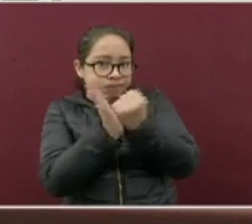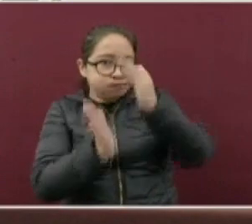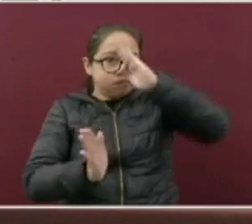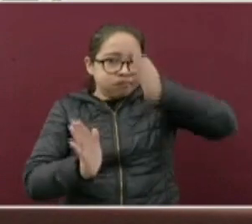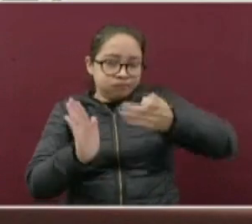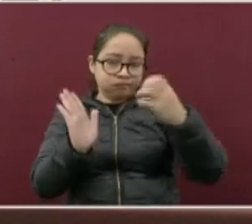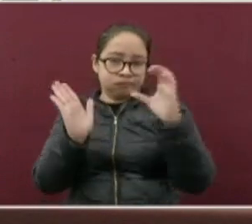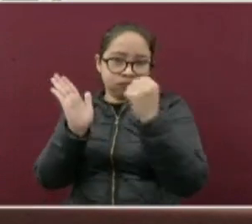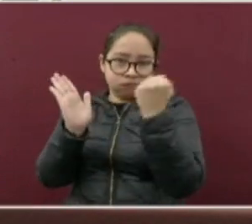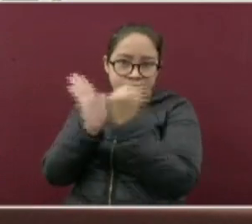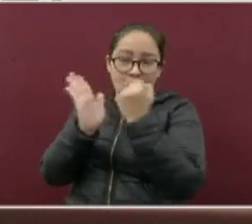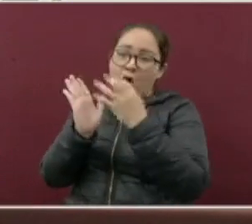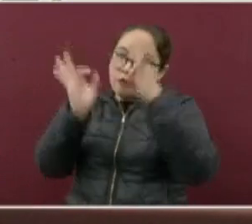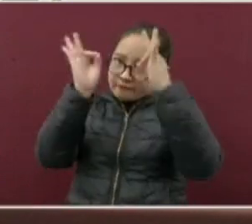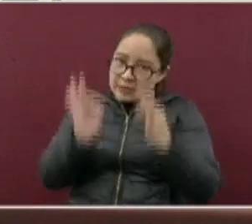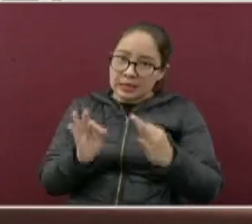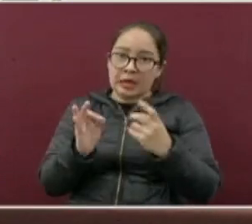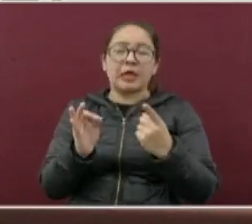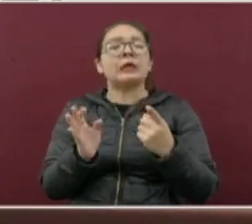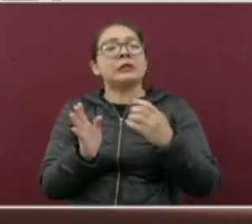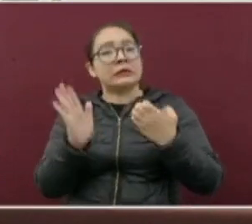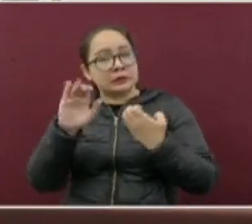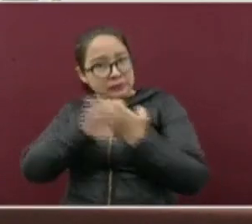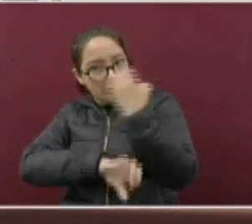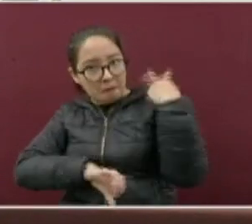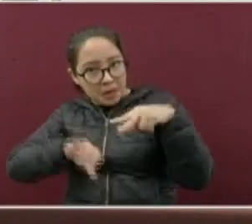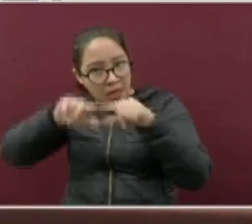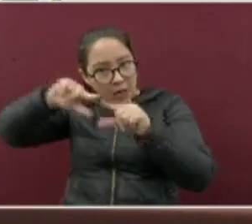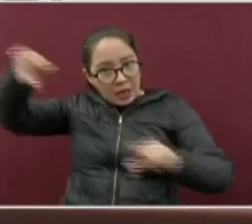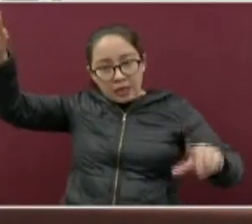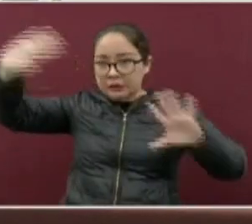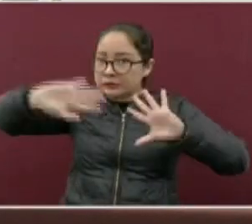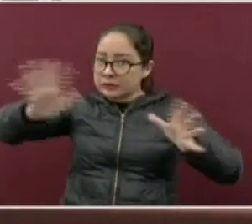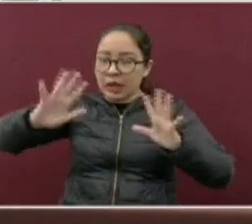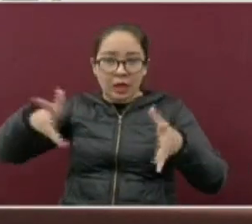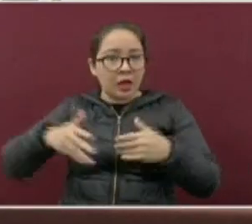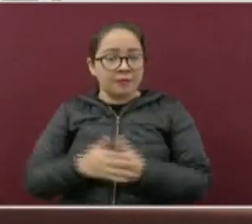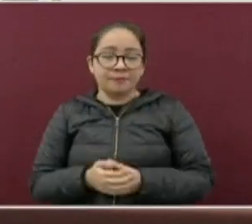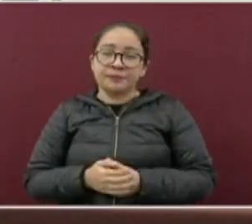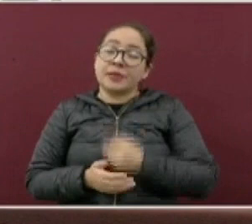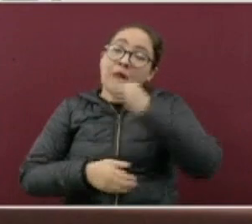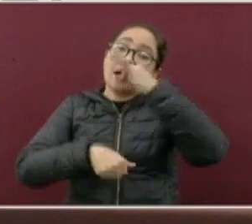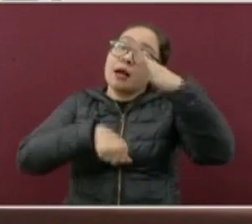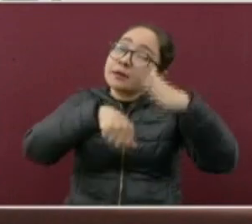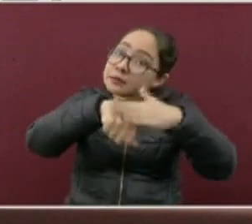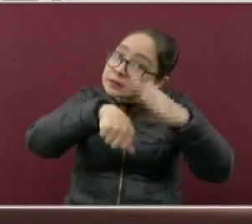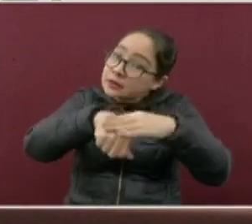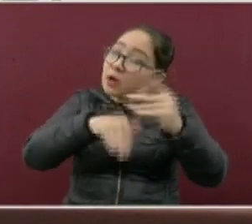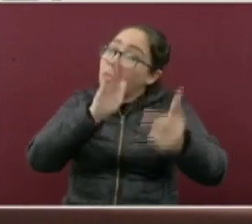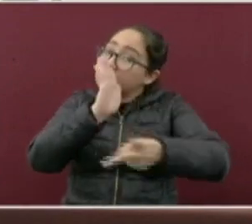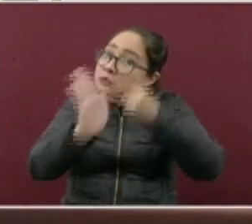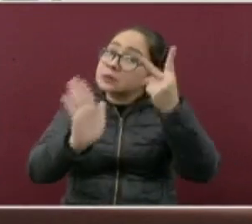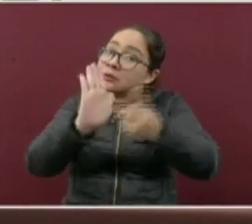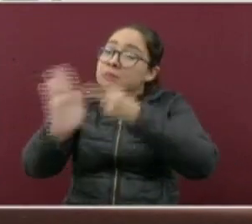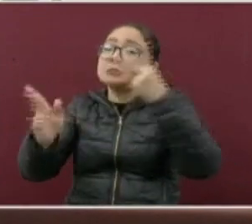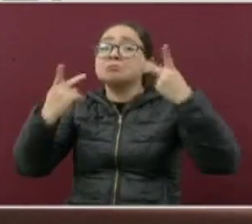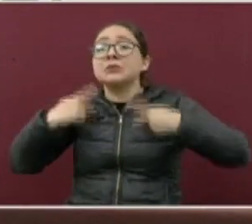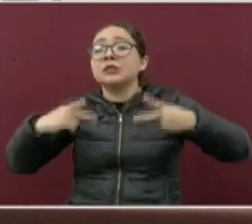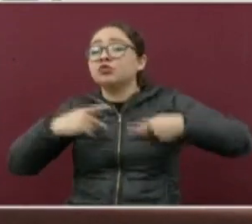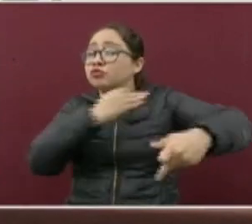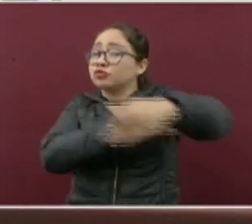del Estado, ante lo cual reiteramos el llamado a la población en